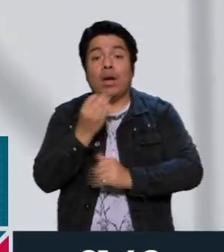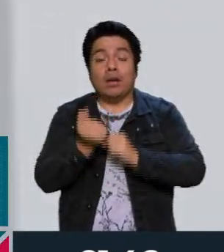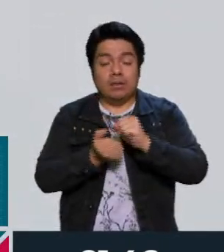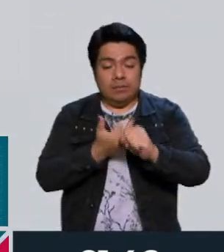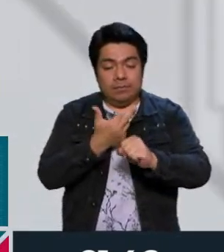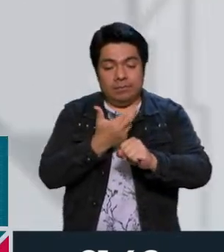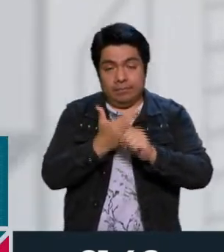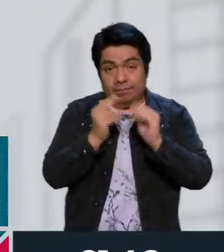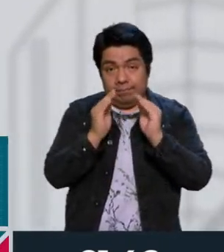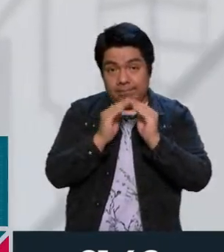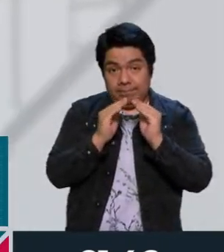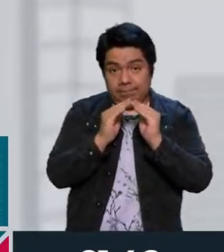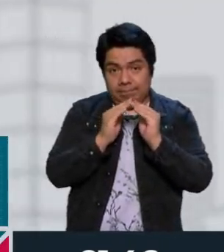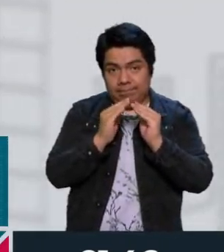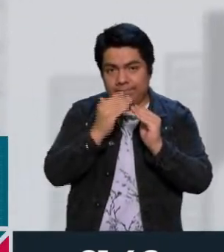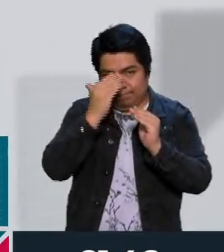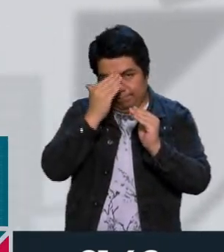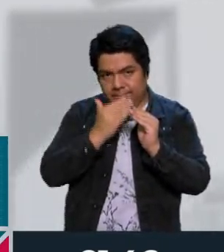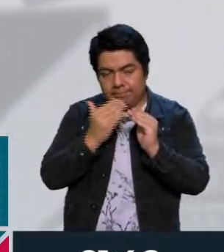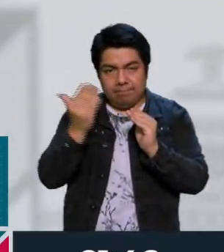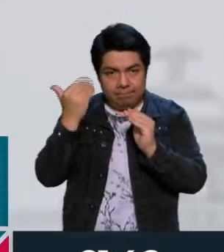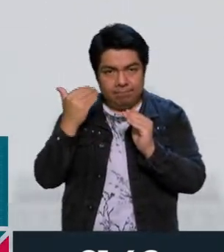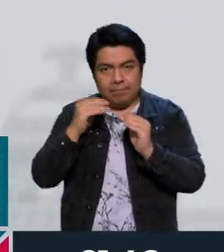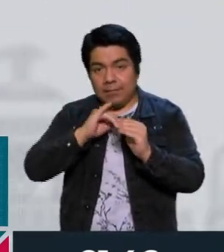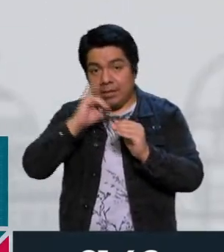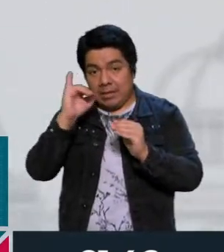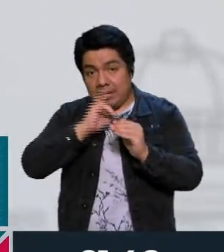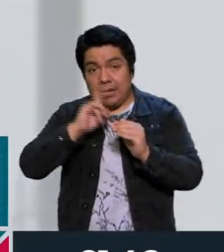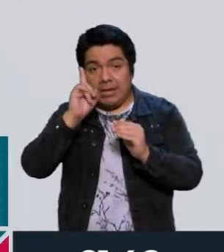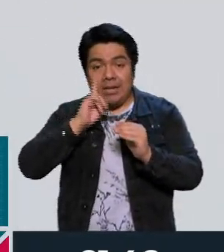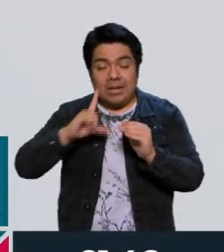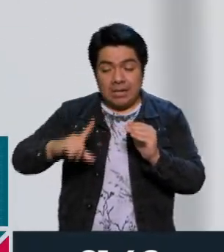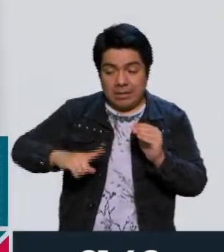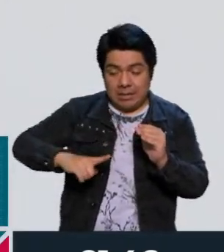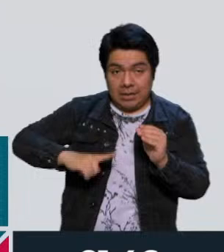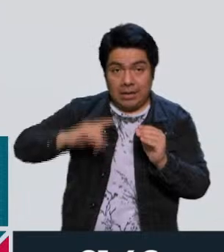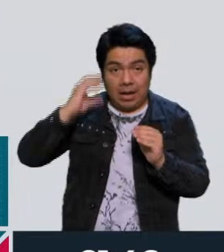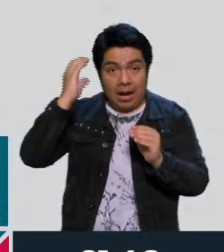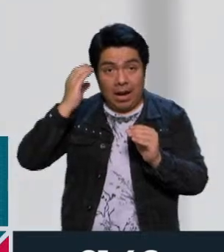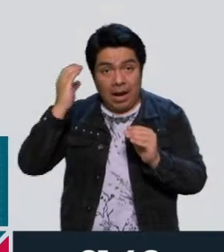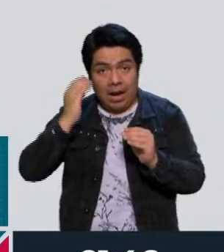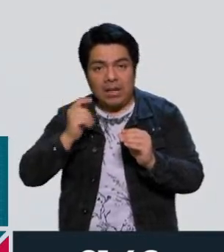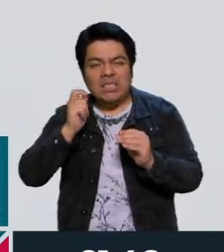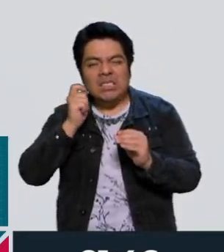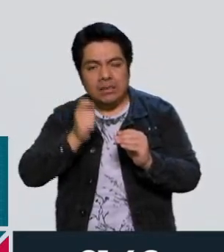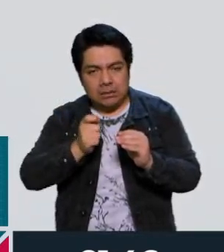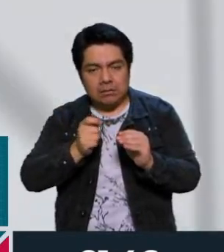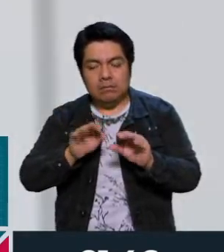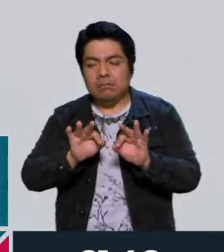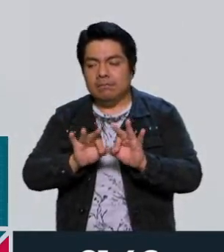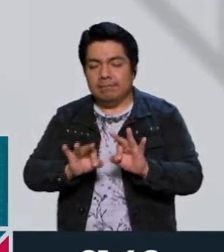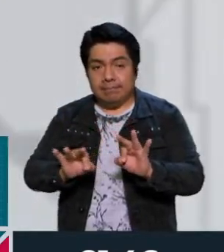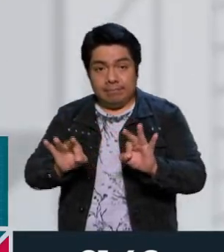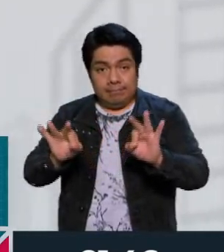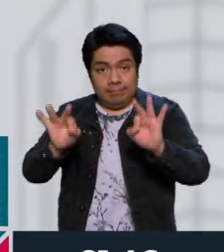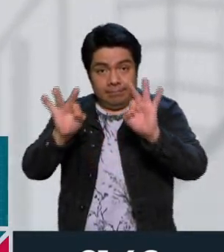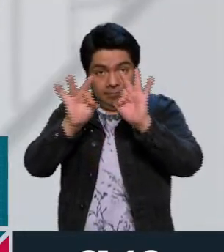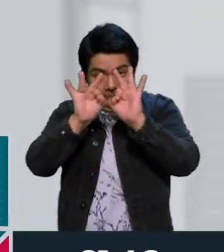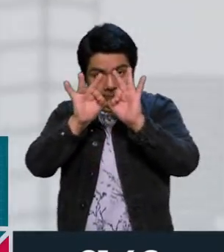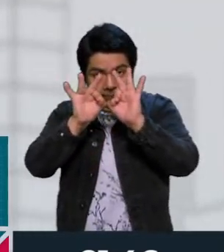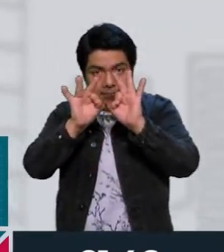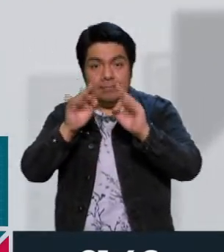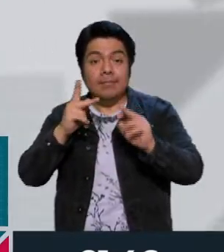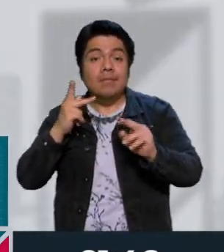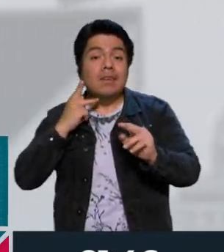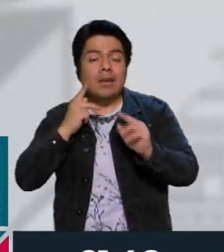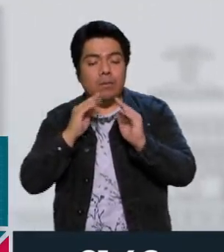Vivienda que ha anunciado la jefa de gobierno electa responde a la importancia de hacer de la política